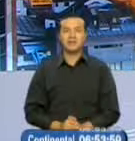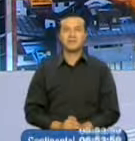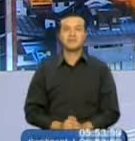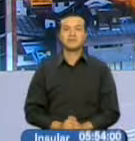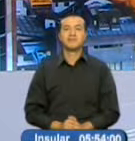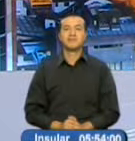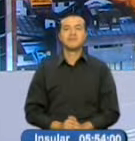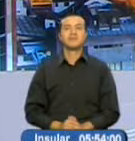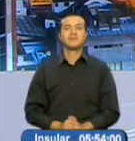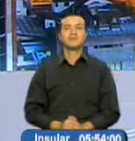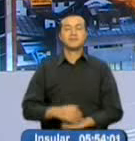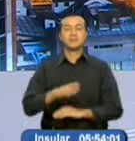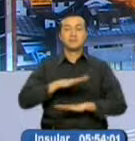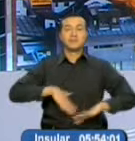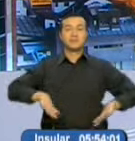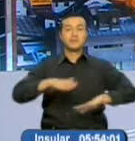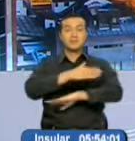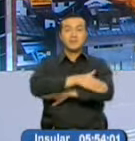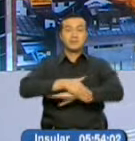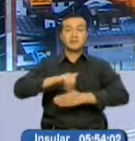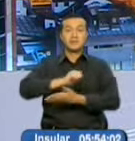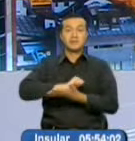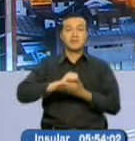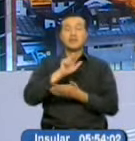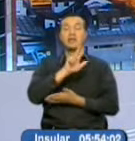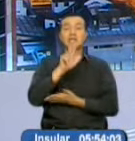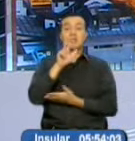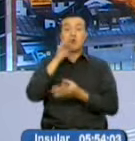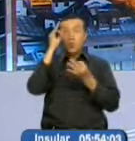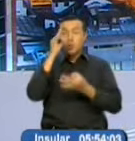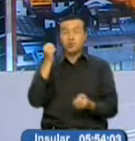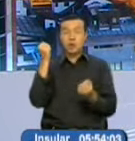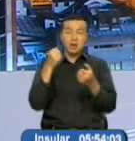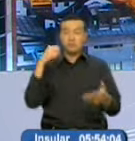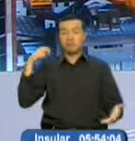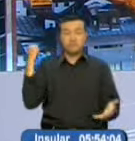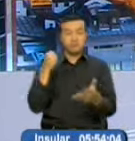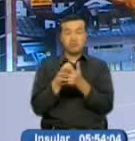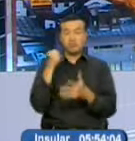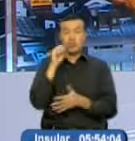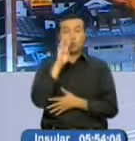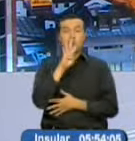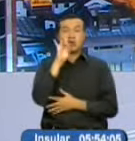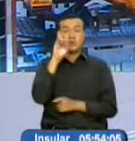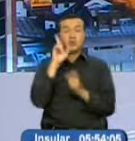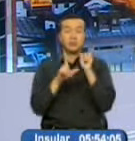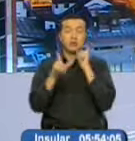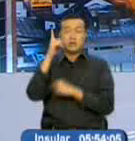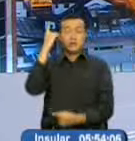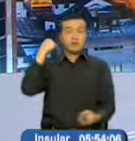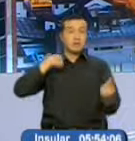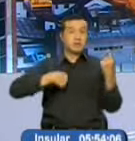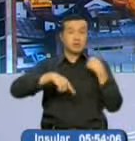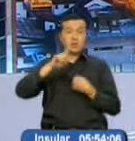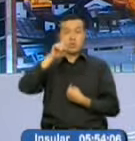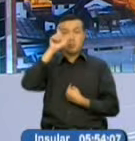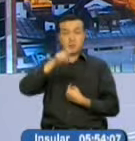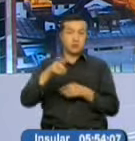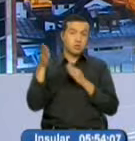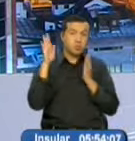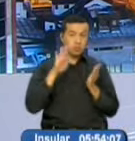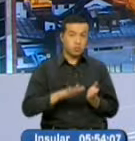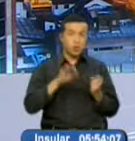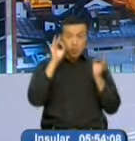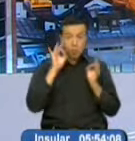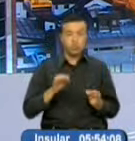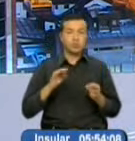Mientras que en las vías de la provincia de Azuay se registraron 33 accidentes de tránsito que dejaron 48 personas heridas y una fallecida durante el